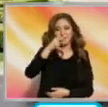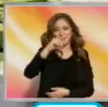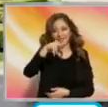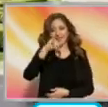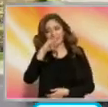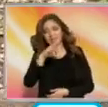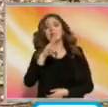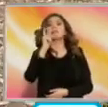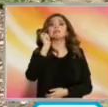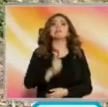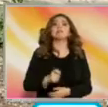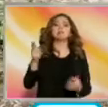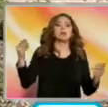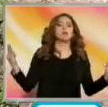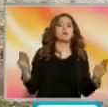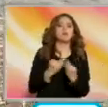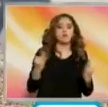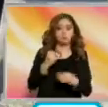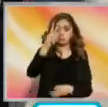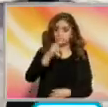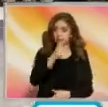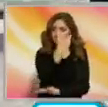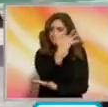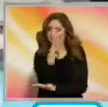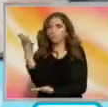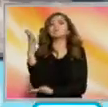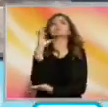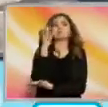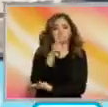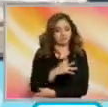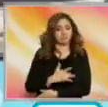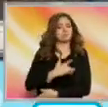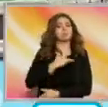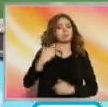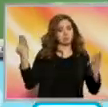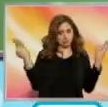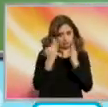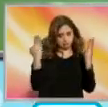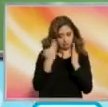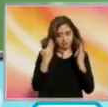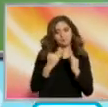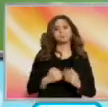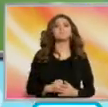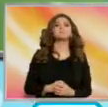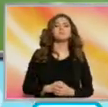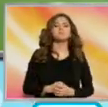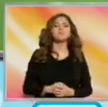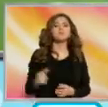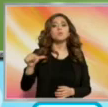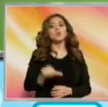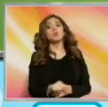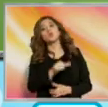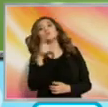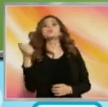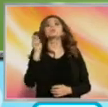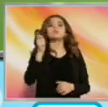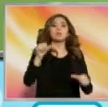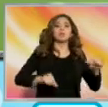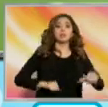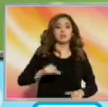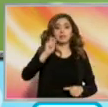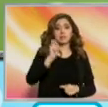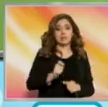porque sí, el bosque es muy frío, ¿no? Y tenemos también otra actividad que hacemos con la Casa del Lago, que es un